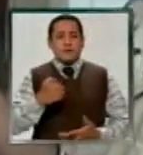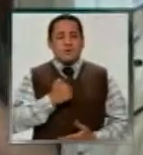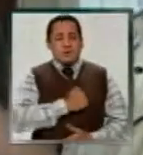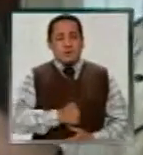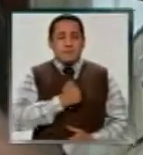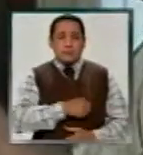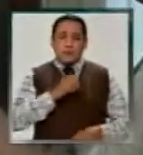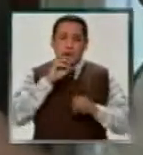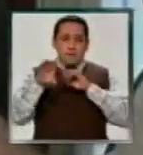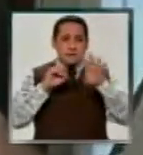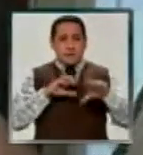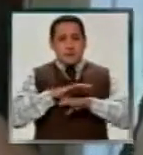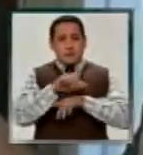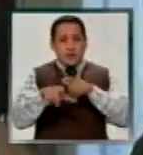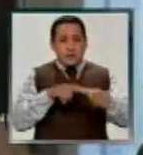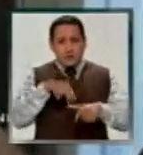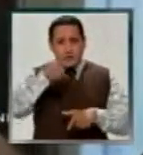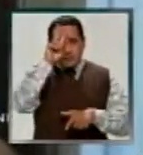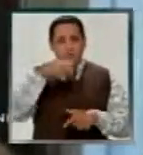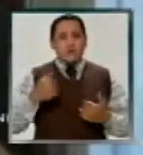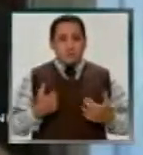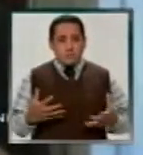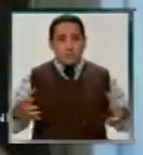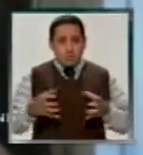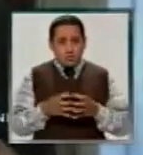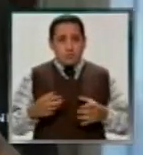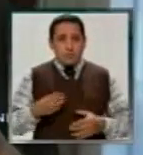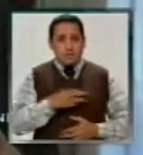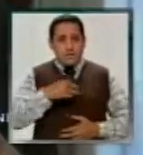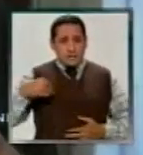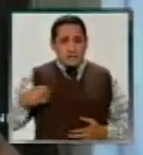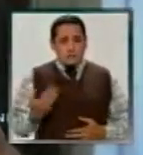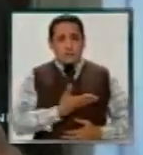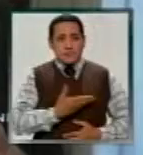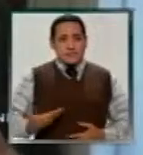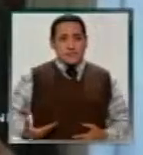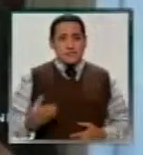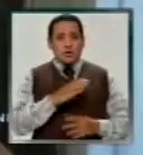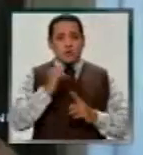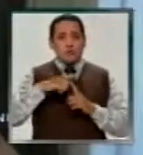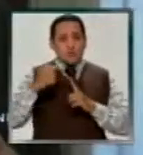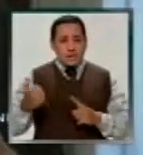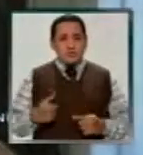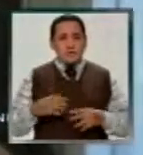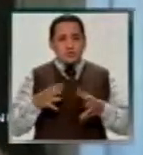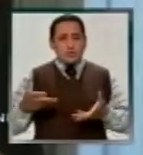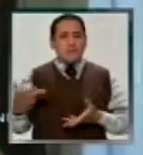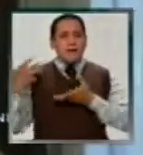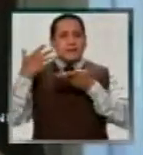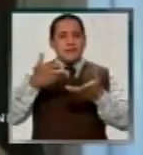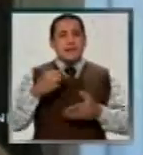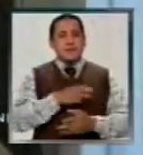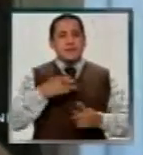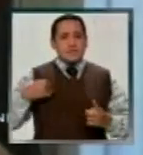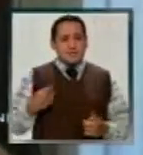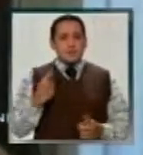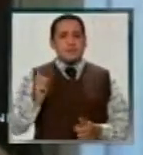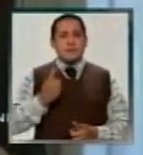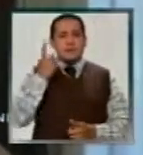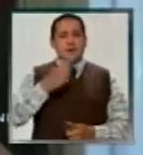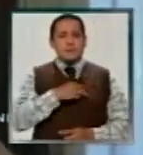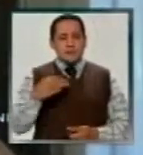comunicar al país que a pesar de que hay una voluntad del poder ejecutivo del presidente oanta de enviar una delegación de ministros al Primer